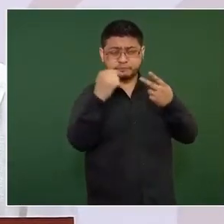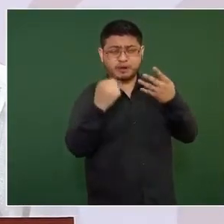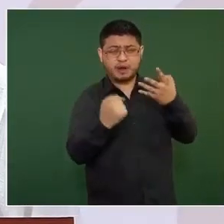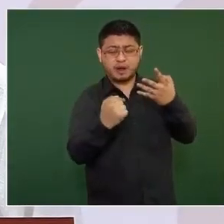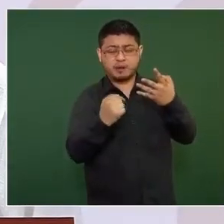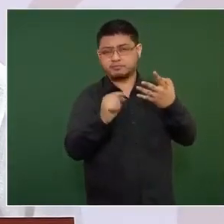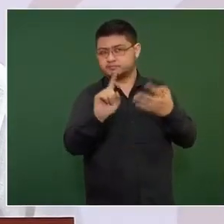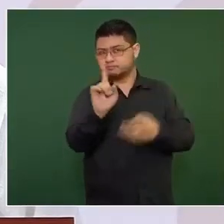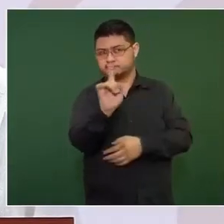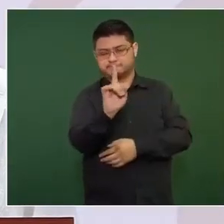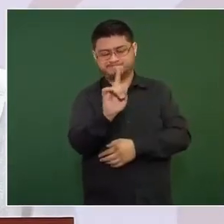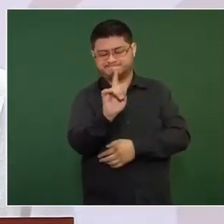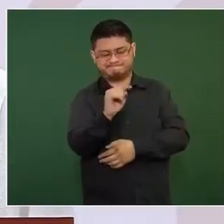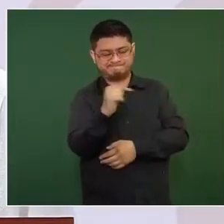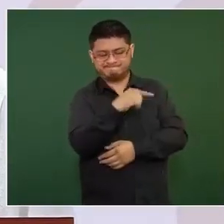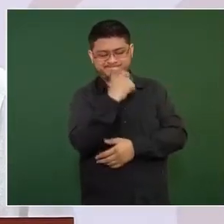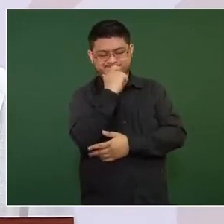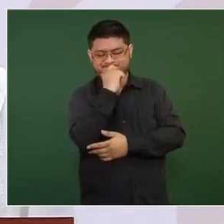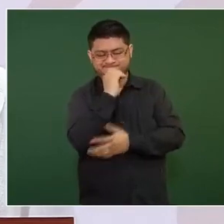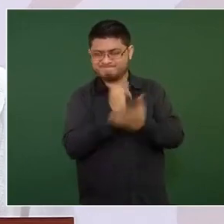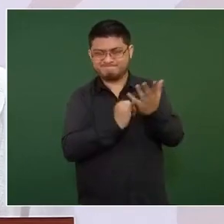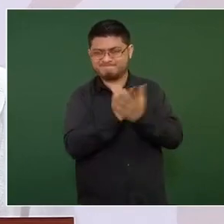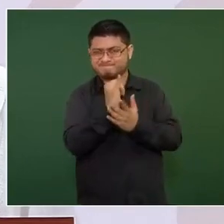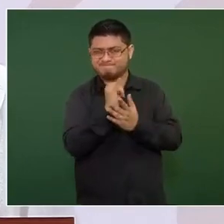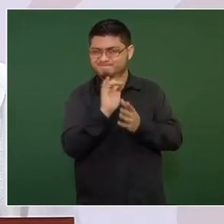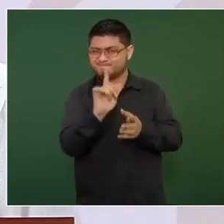y no tomó la decisión.